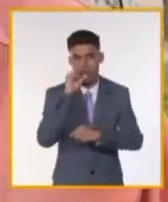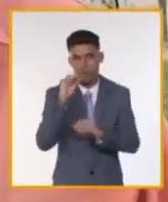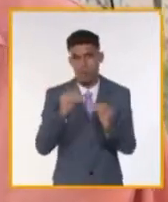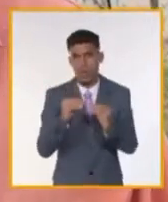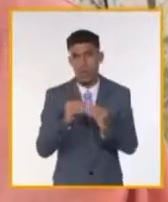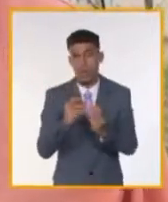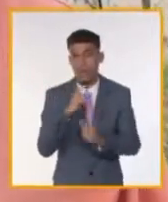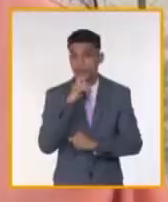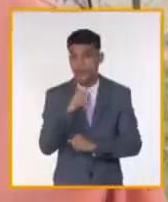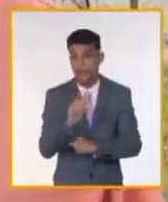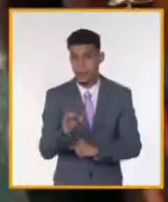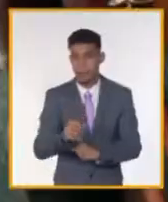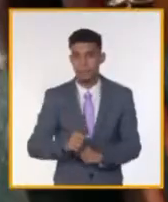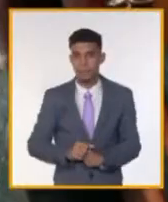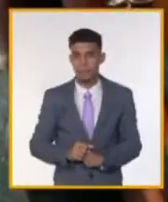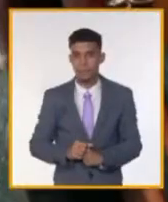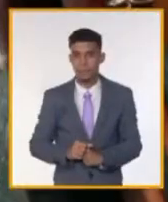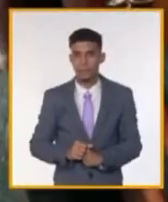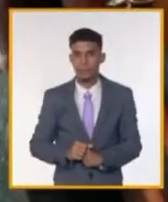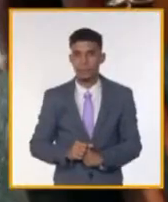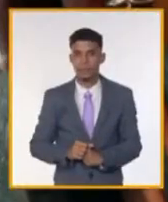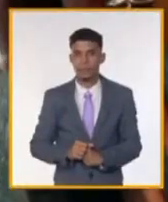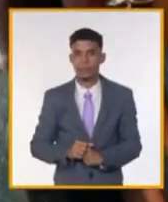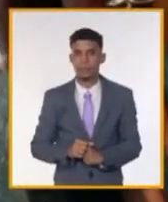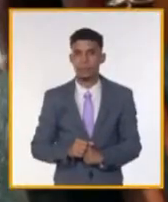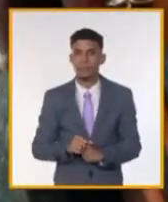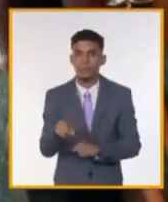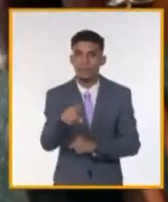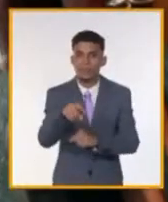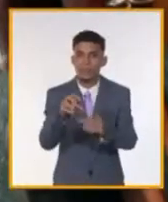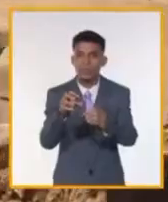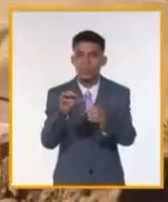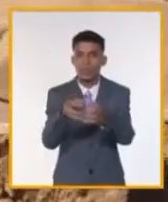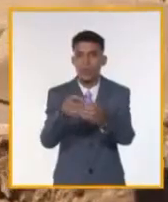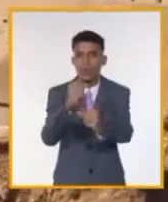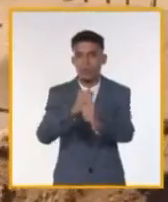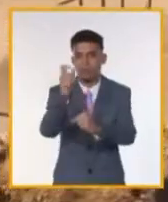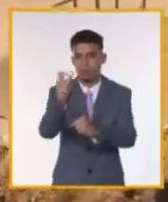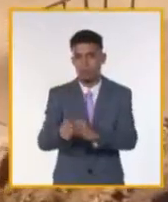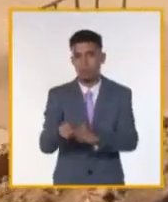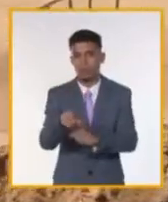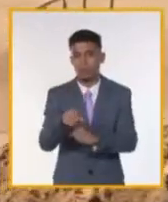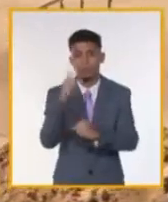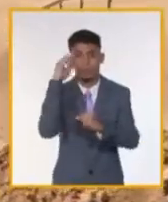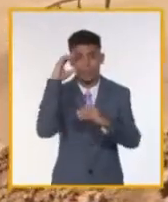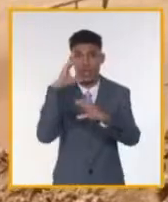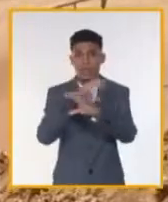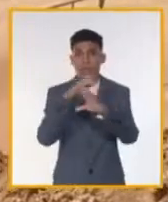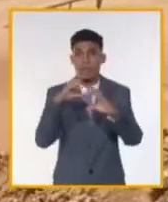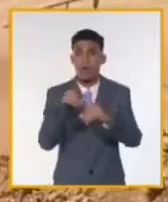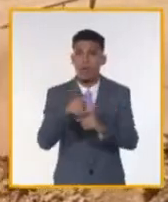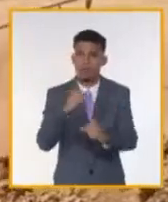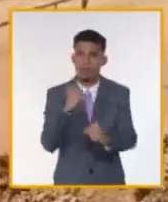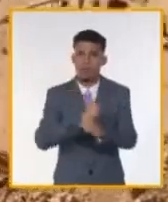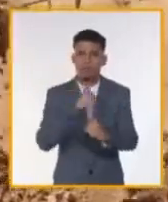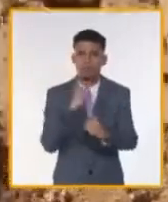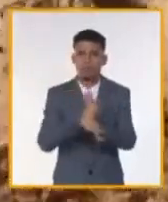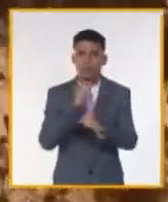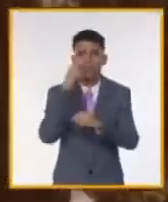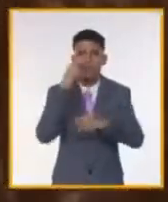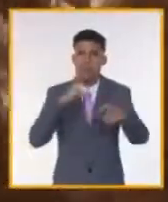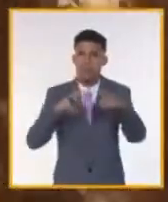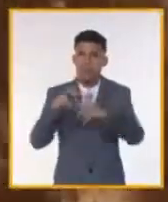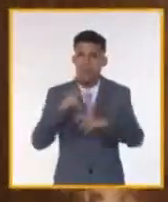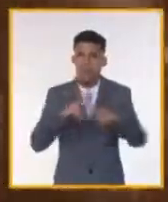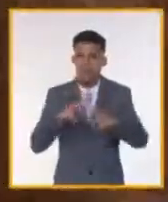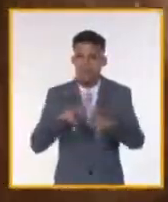comunidad el punto de venta de la geominera. Los geólogos y mineros camagüeyanos se encuentran inmersos en actividades fundamentales que incluyen la investigación